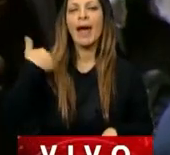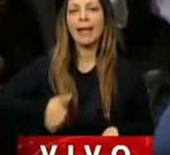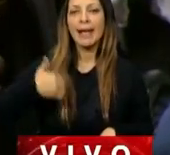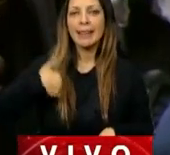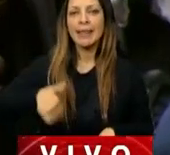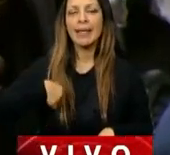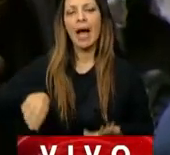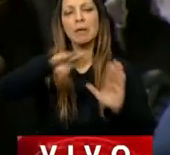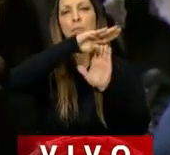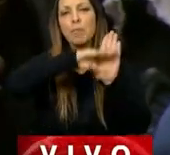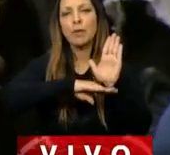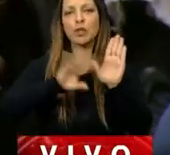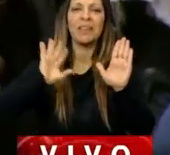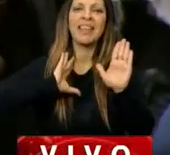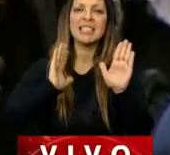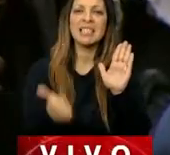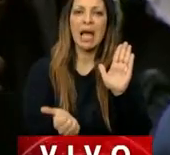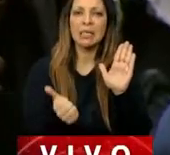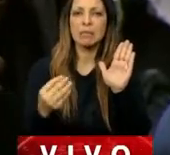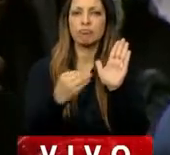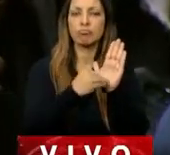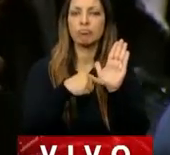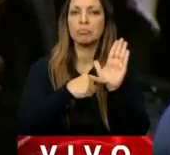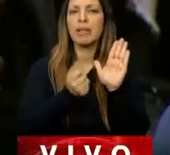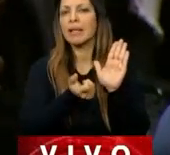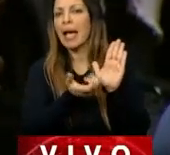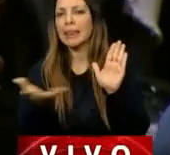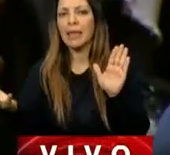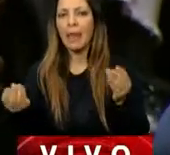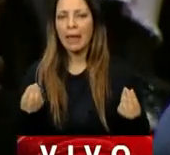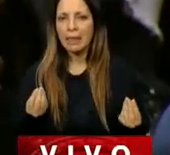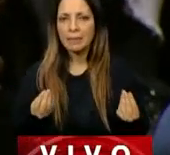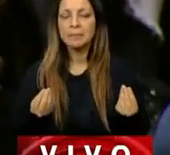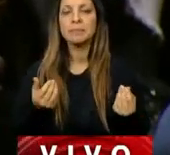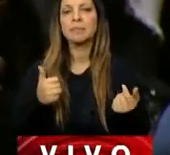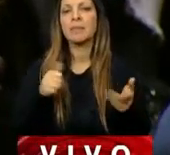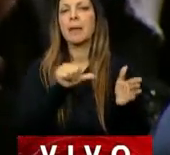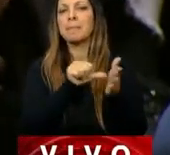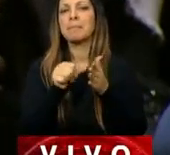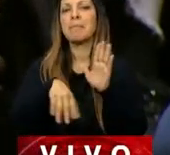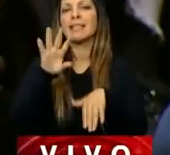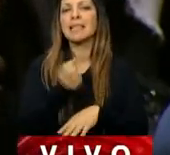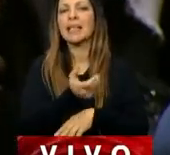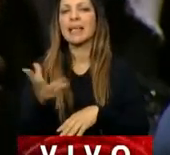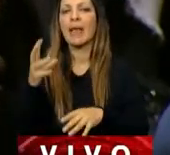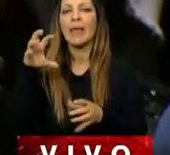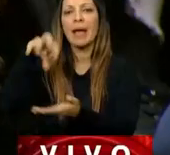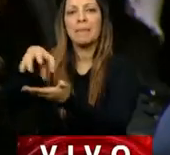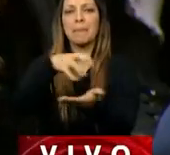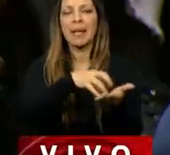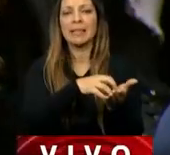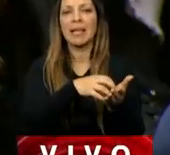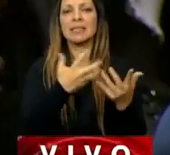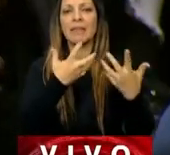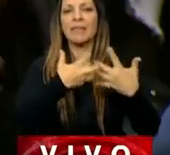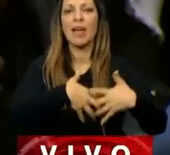ocupa el puesto número 16 en el ranking de la cantidad de los países con mayor cantidad de empresas